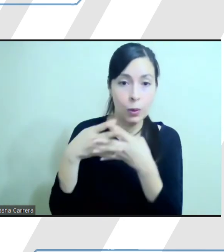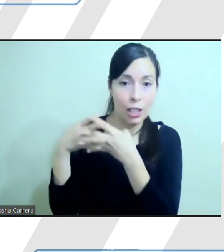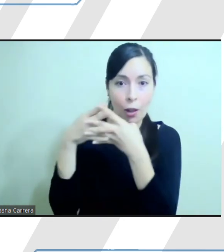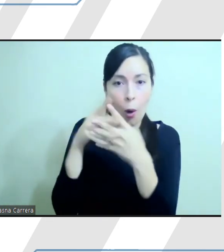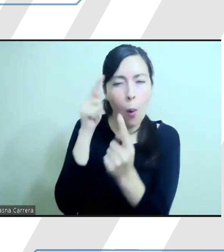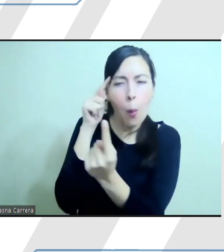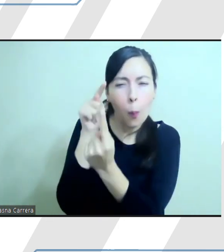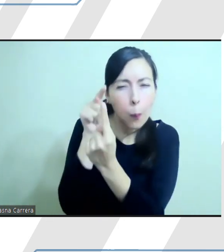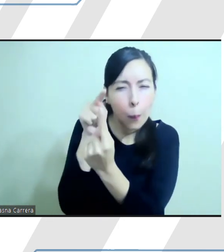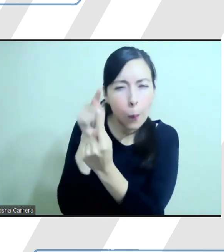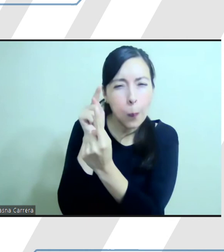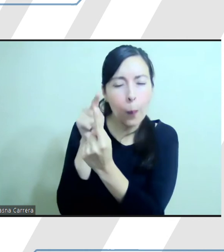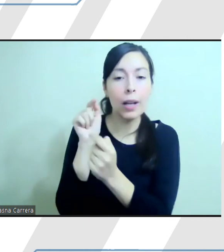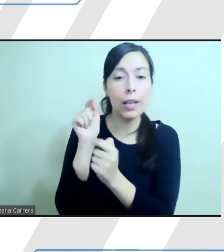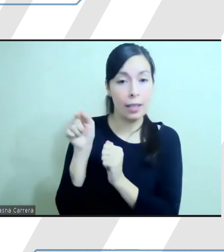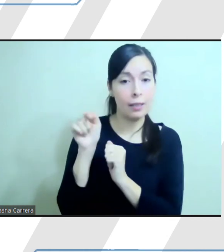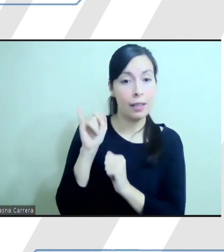obsesiva